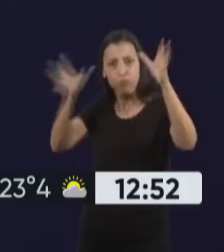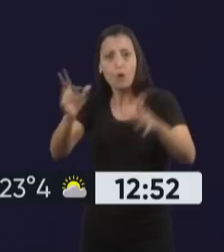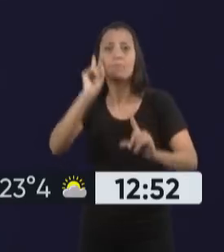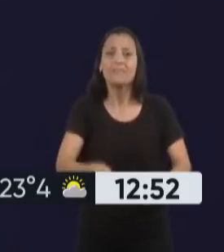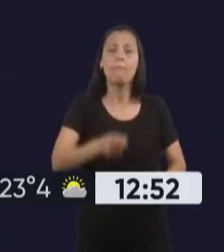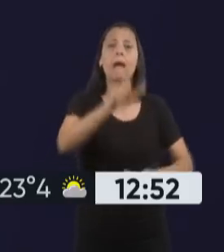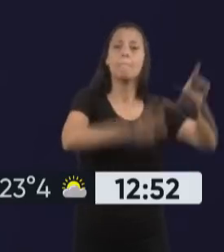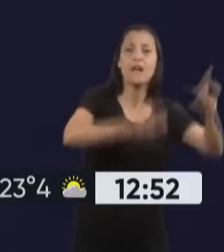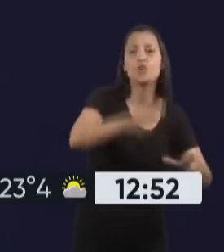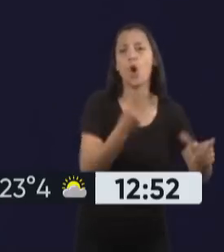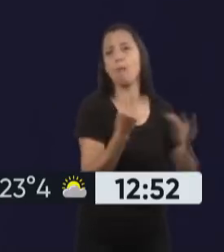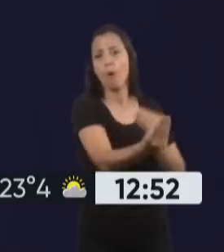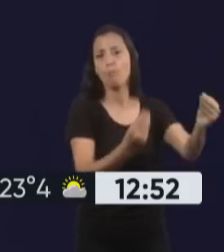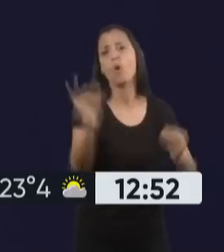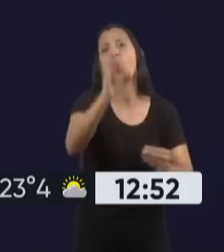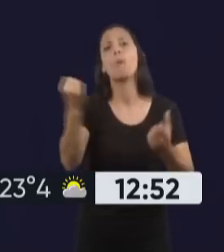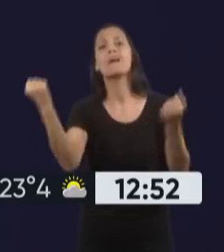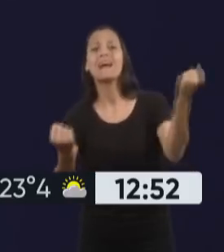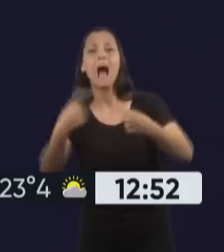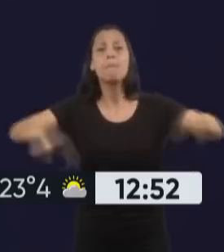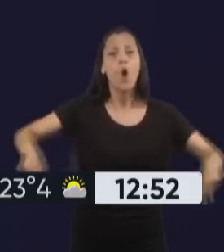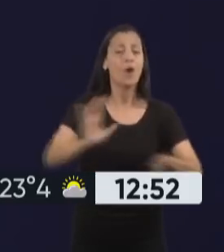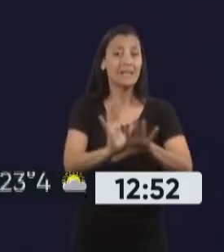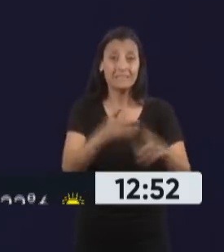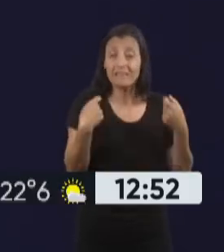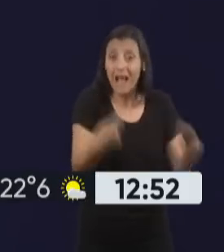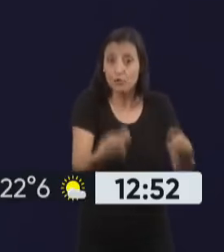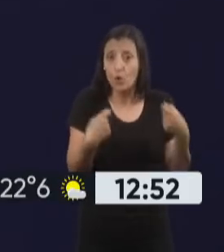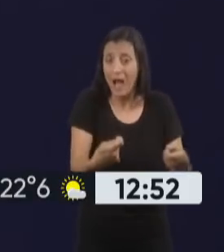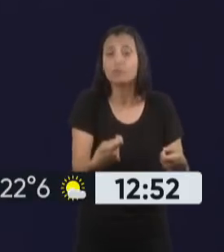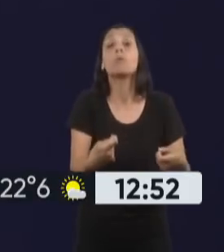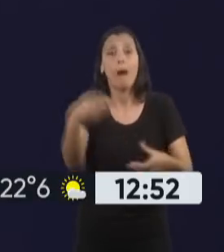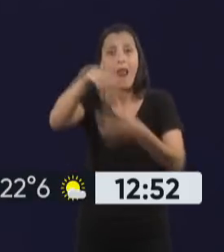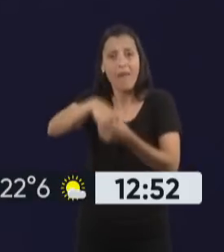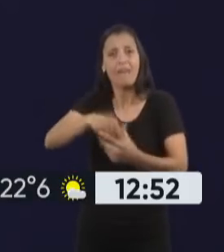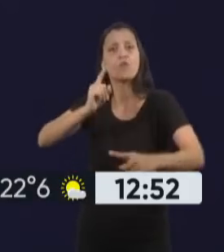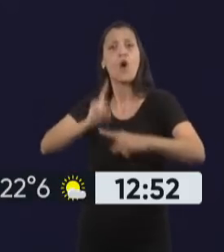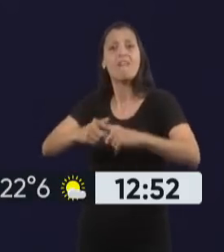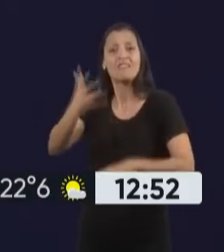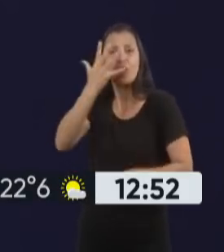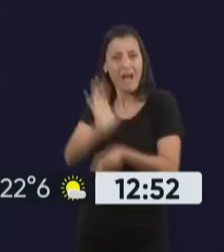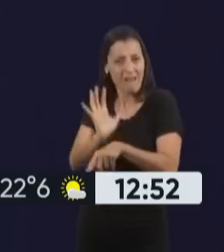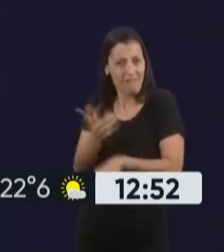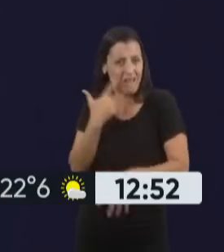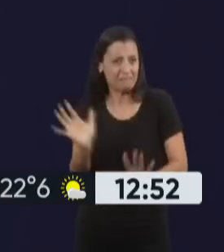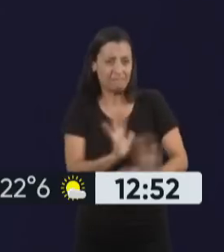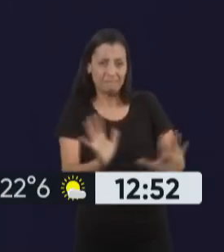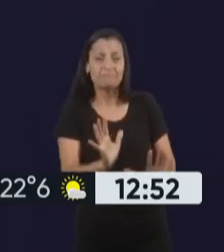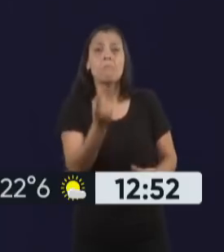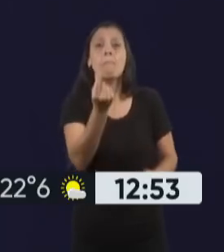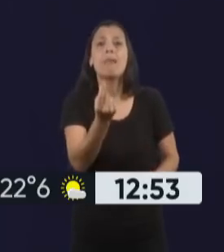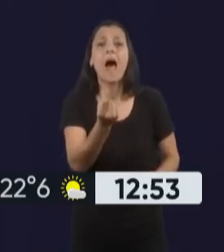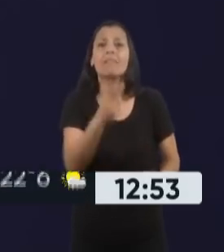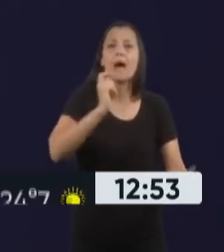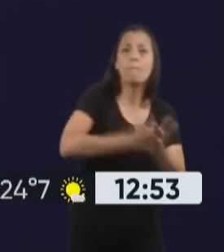en personal, camiones cisternas que fueron desviados de sus principales actividades y que se usaron para ser